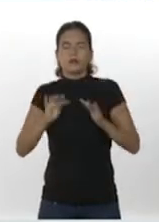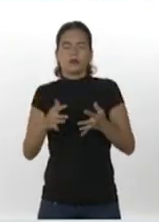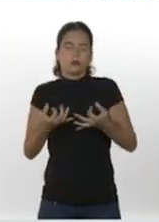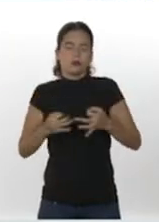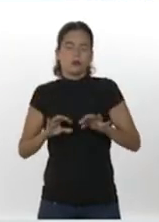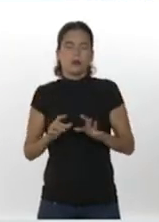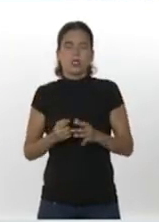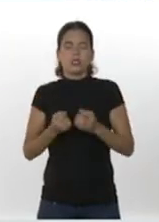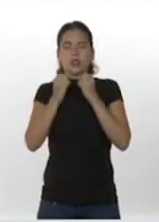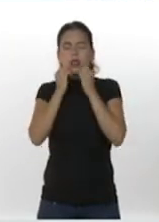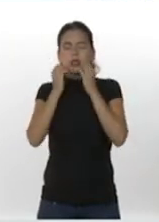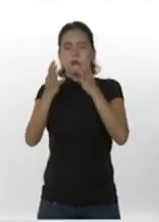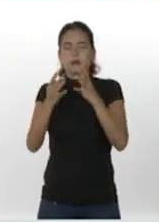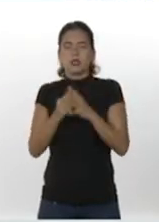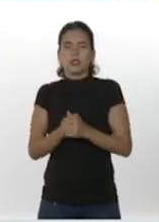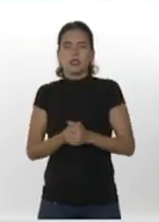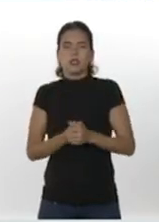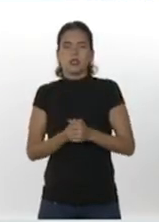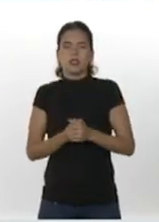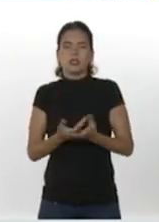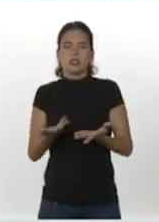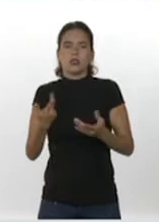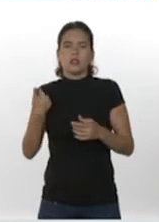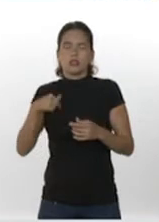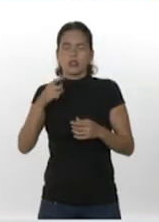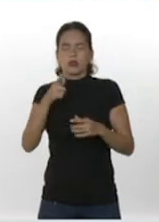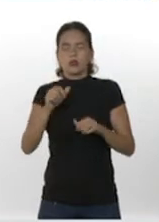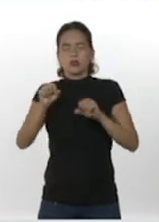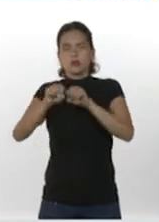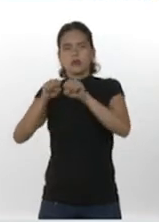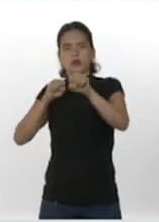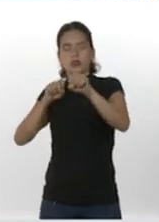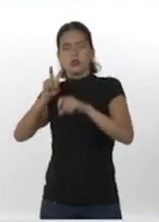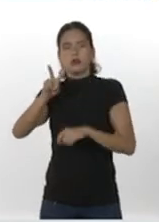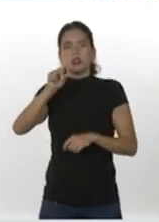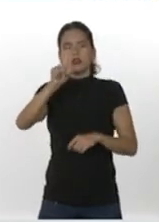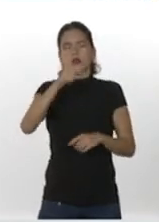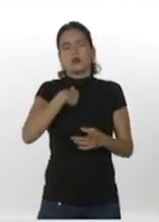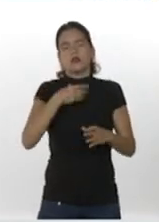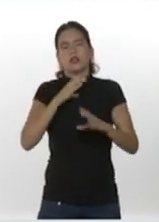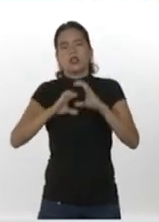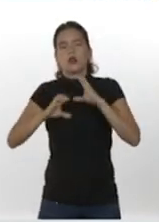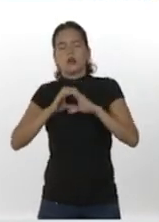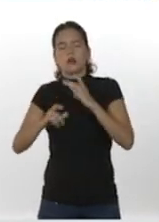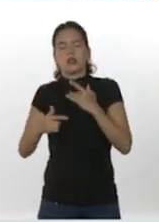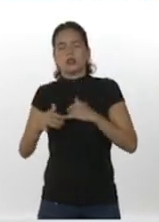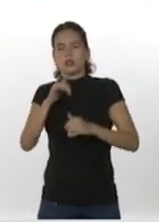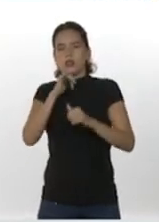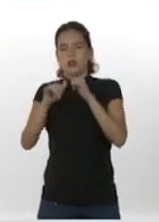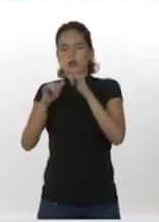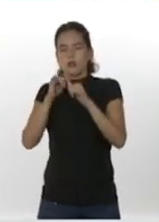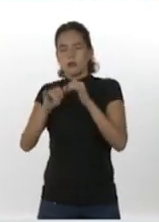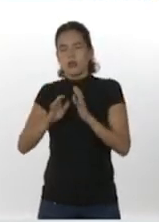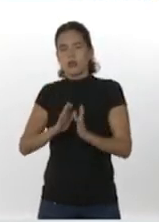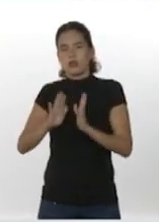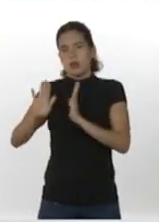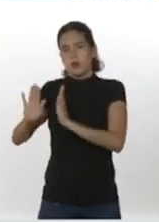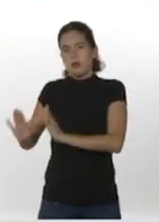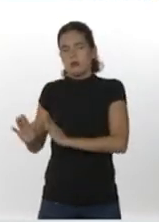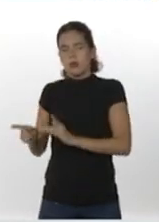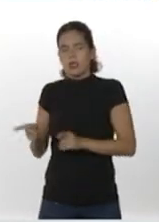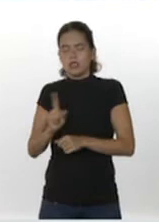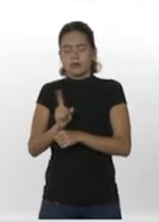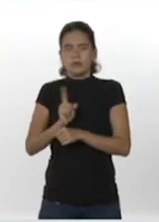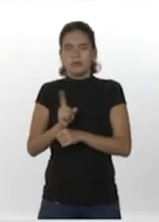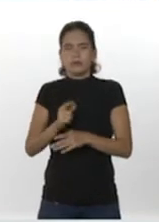sino expresarse adaptado al contexto de un siglo XXI, donde las comunicaciones y la información pasa de manera